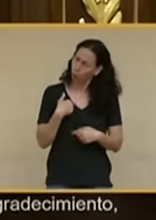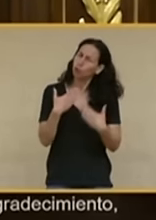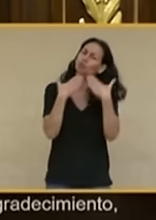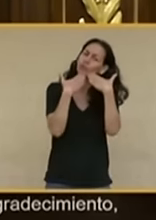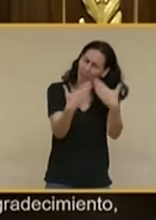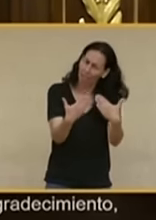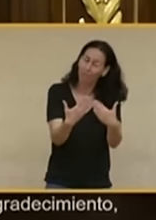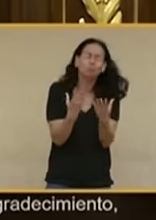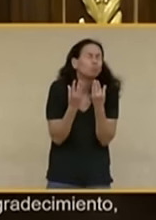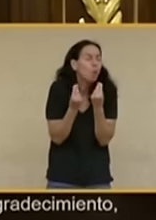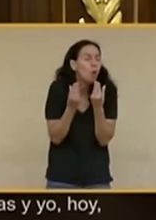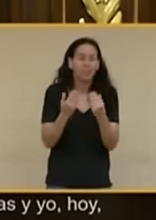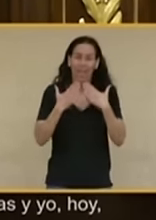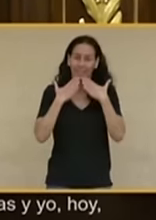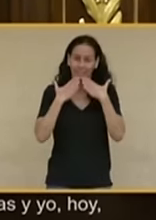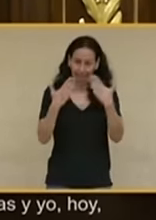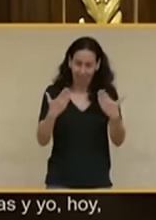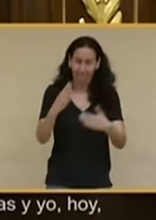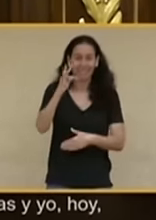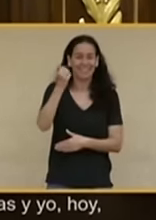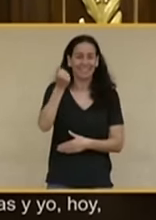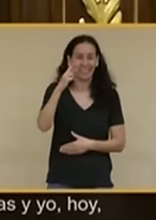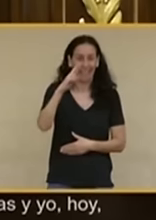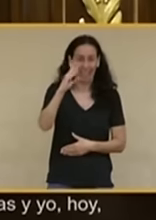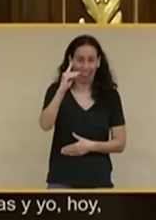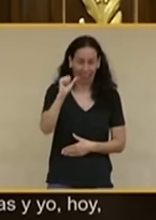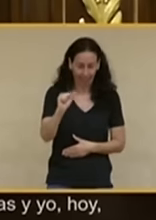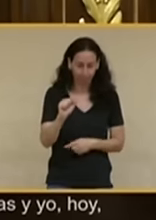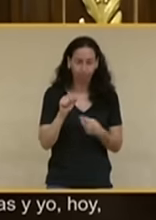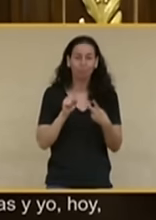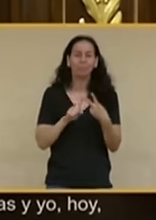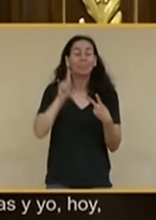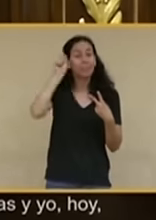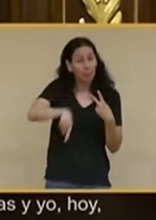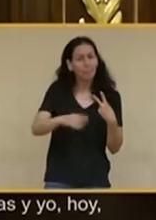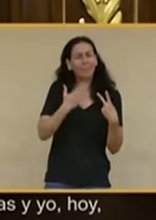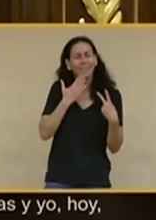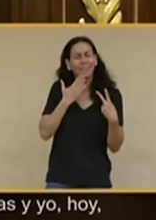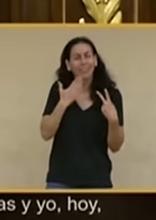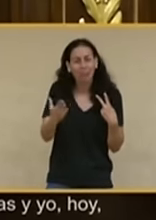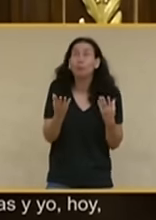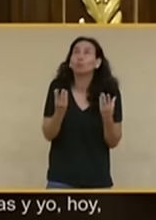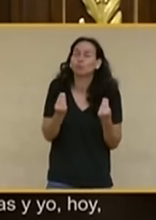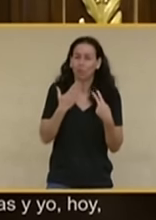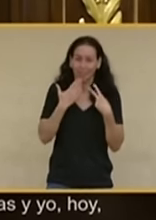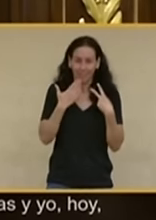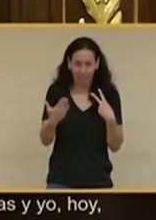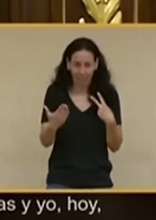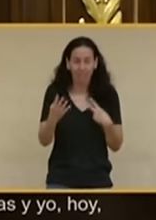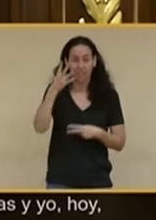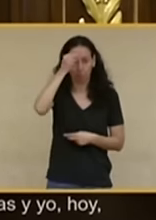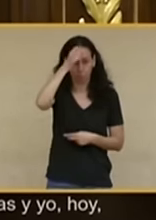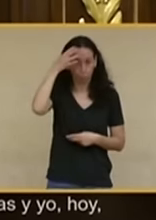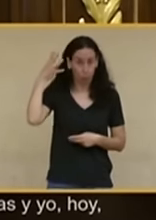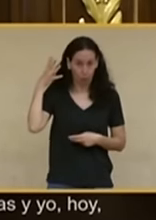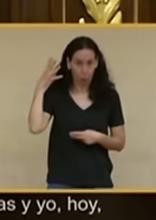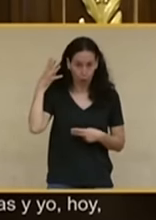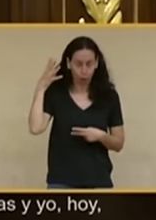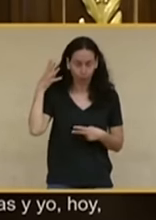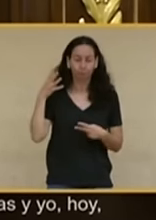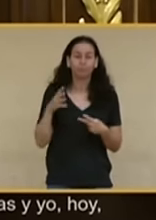Gracias. Muchas gracias a Joan Tardà. Gracias. En primer lugar, gracias, muchas gracias a Carles Puigdemont por